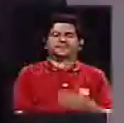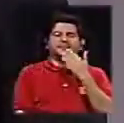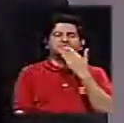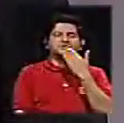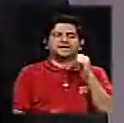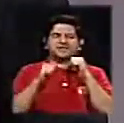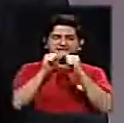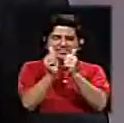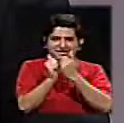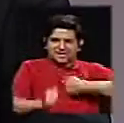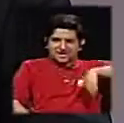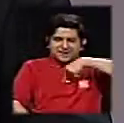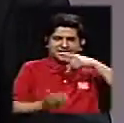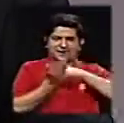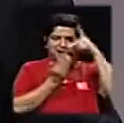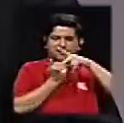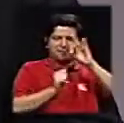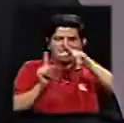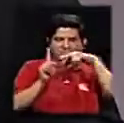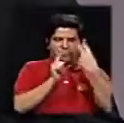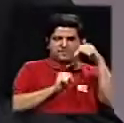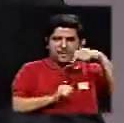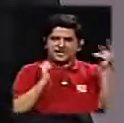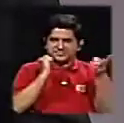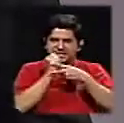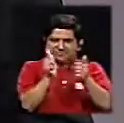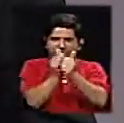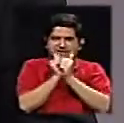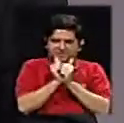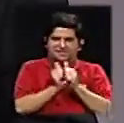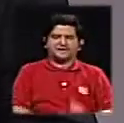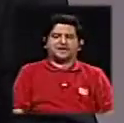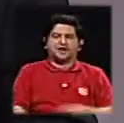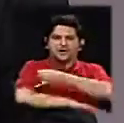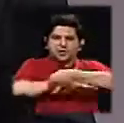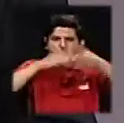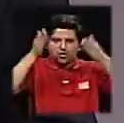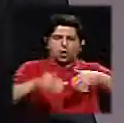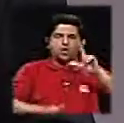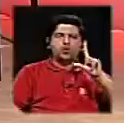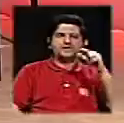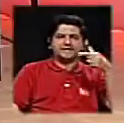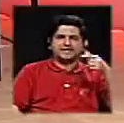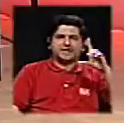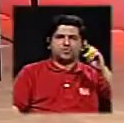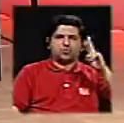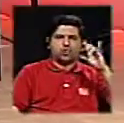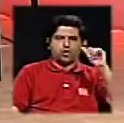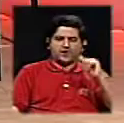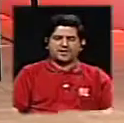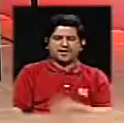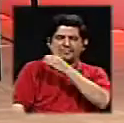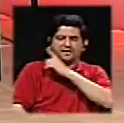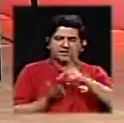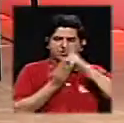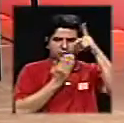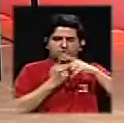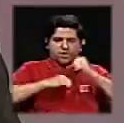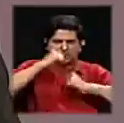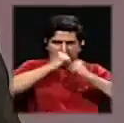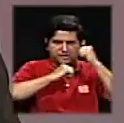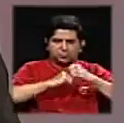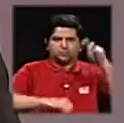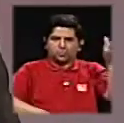Gracias por continuar con nosotros en su programa Puntos de Vista. En esta ocasión nos acompaña el ingeniero Luis Guillermo Loría, director del Programa de Infraestructura